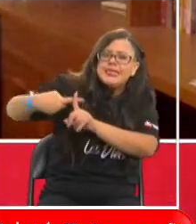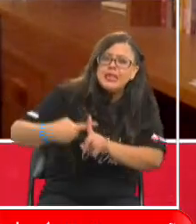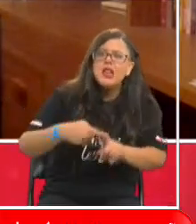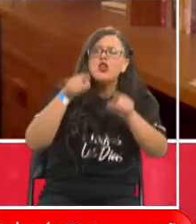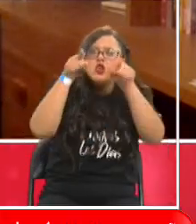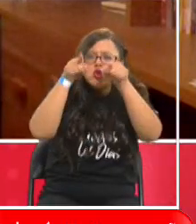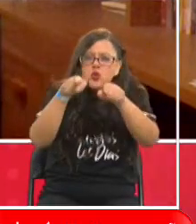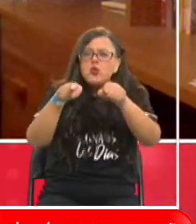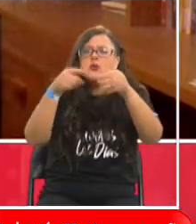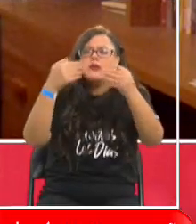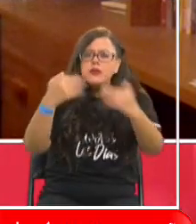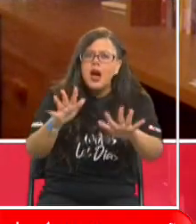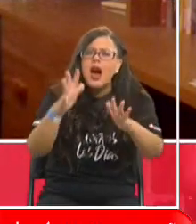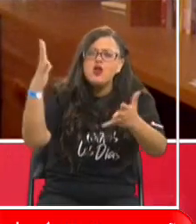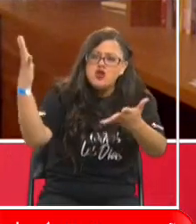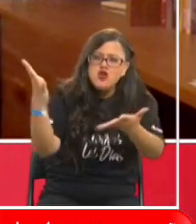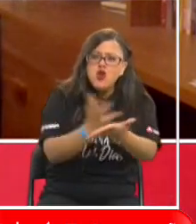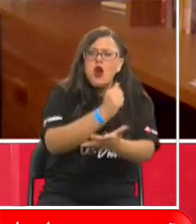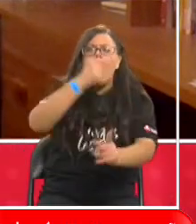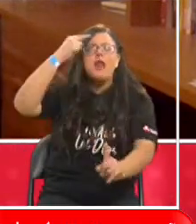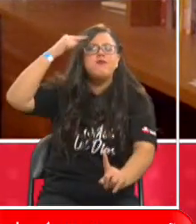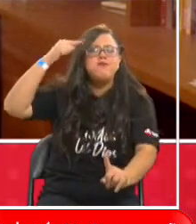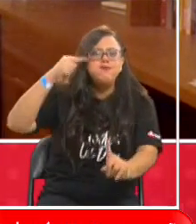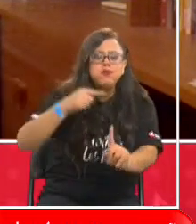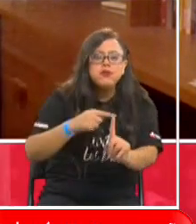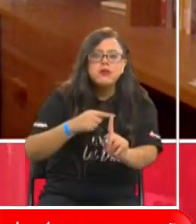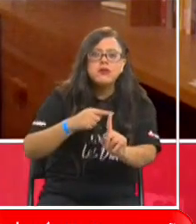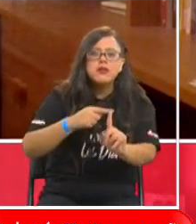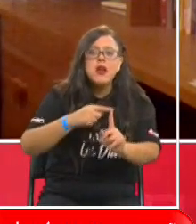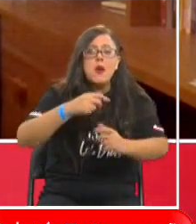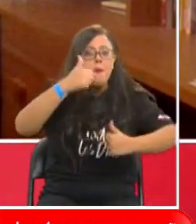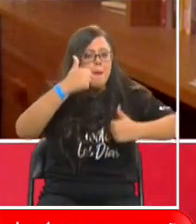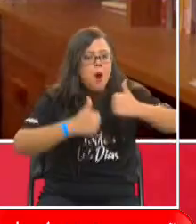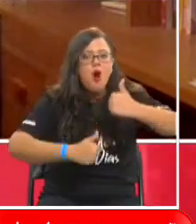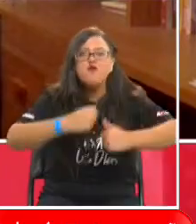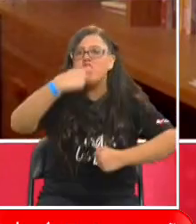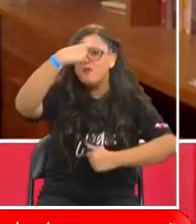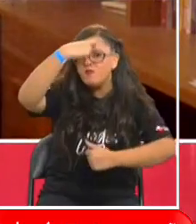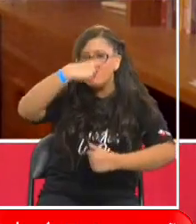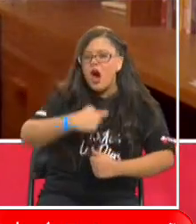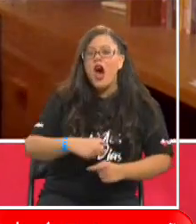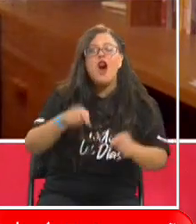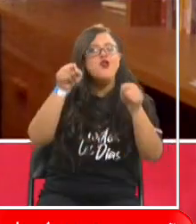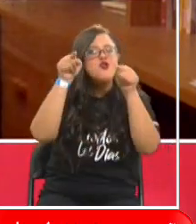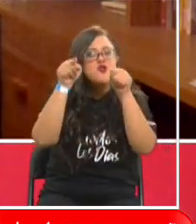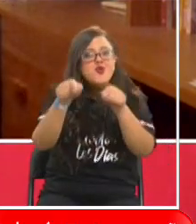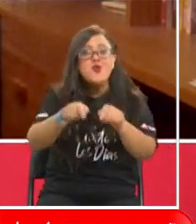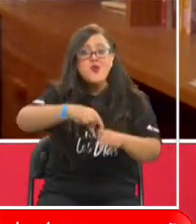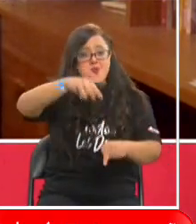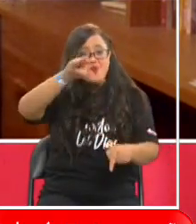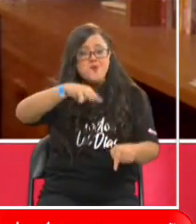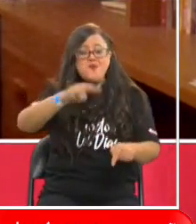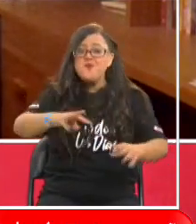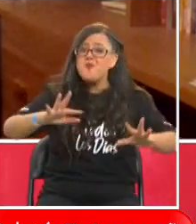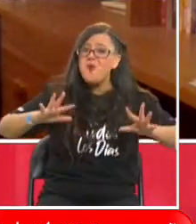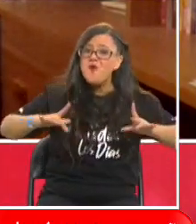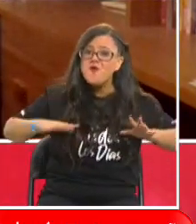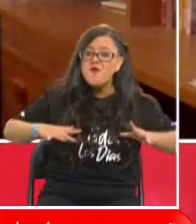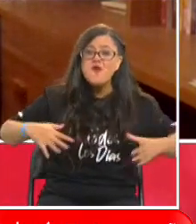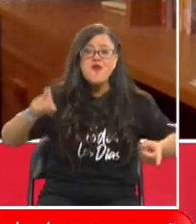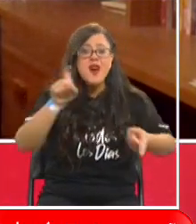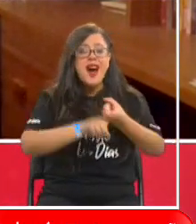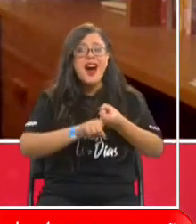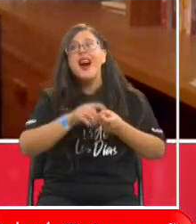adelante, ibas a lograr tus metas personales y profesionales. Eres una feliz mamá, una feliz